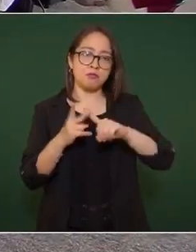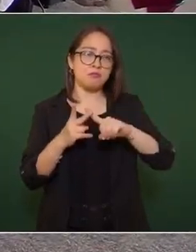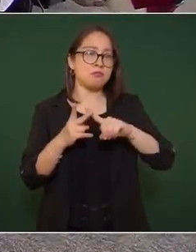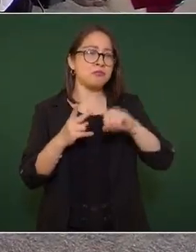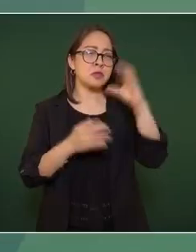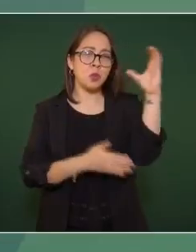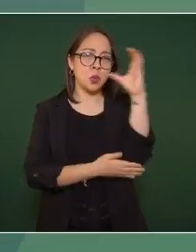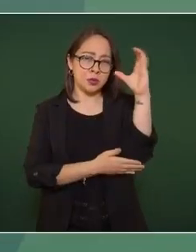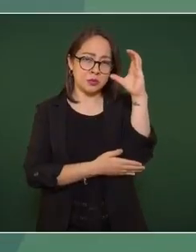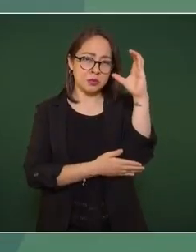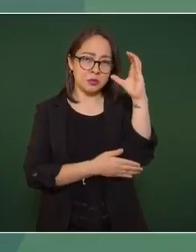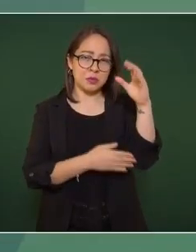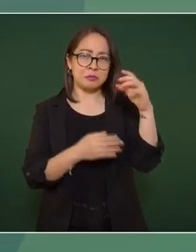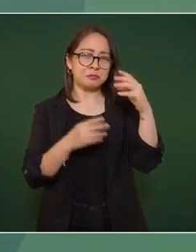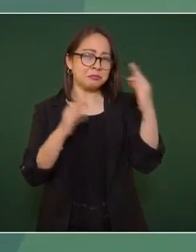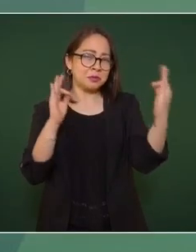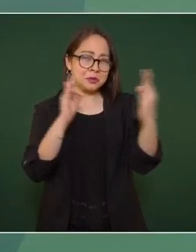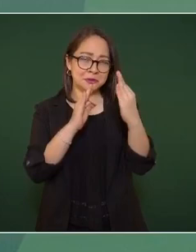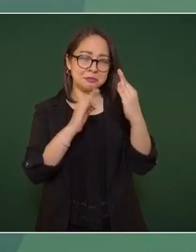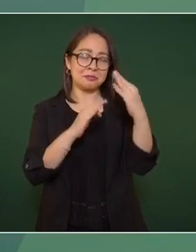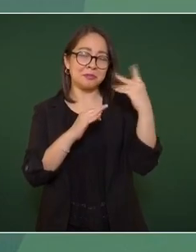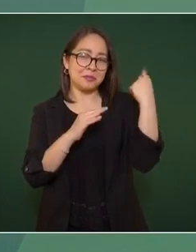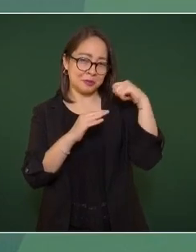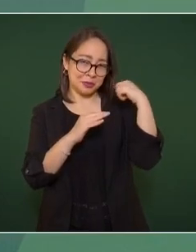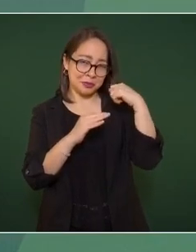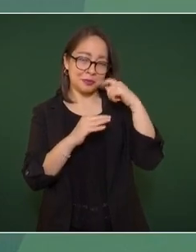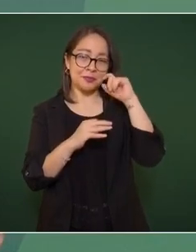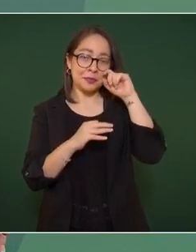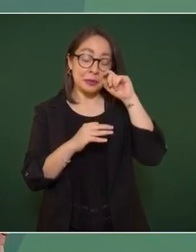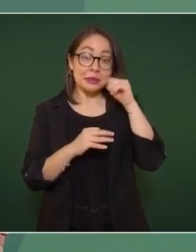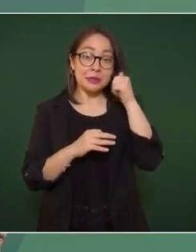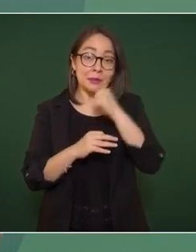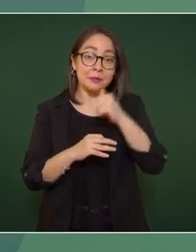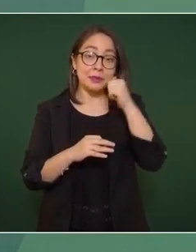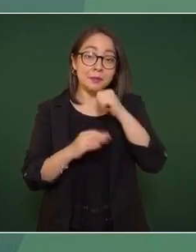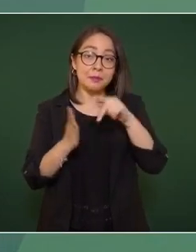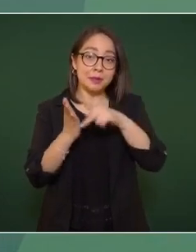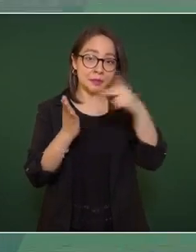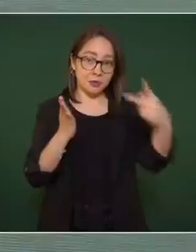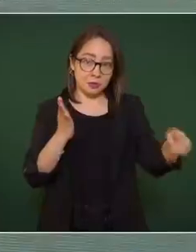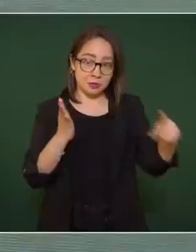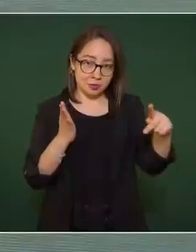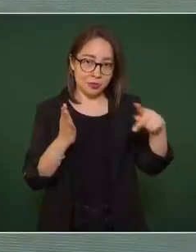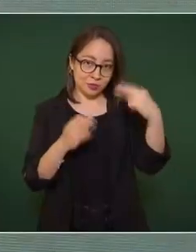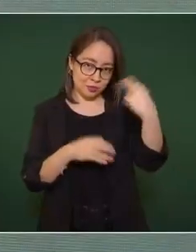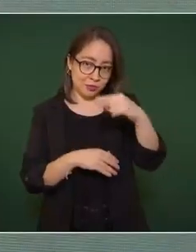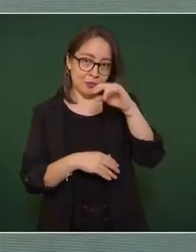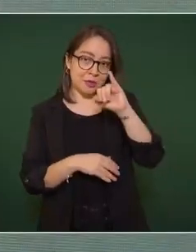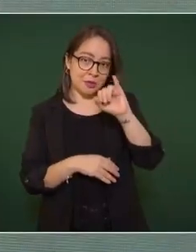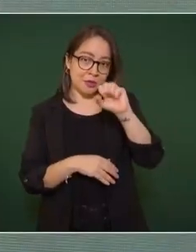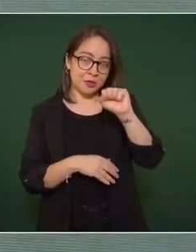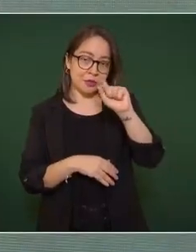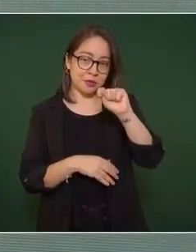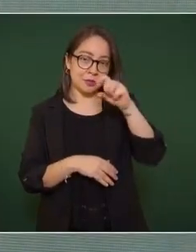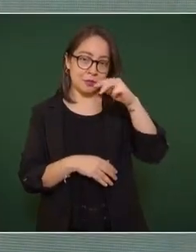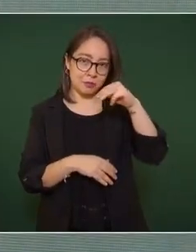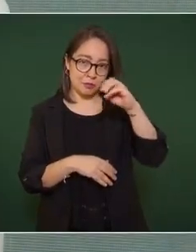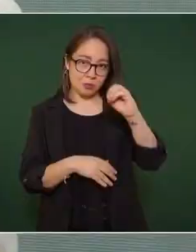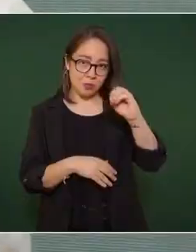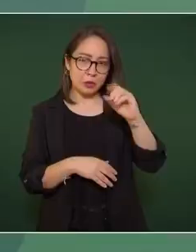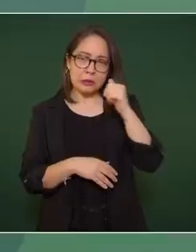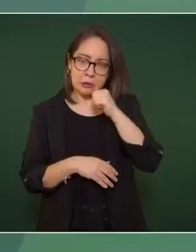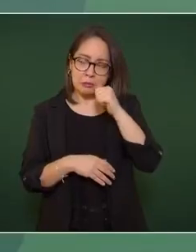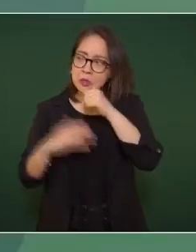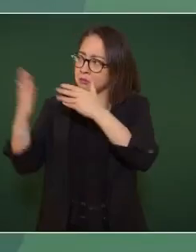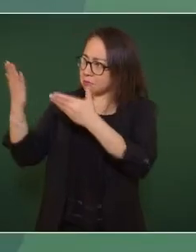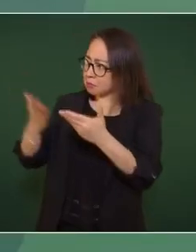y siempre el periódico El Istmo nos dio espacio en aquellos tiempos en que